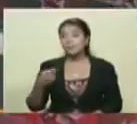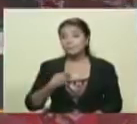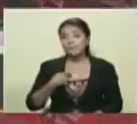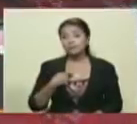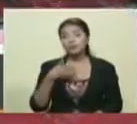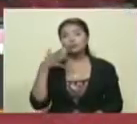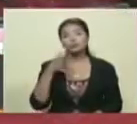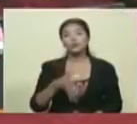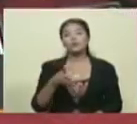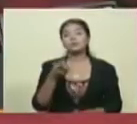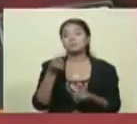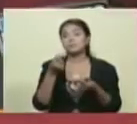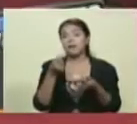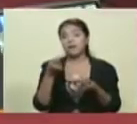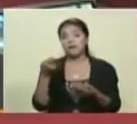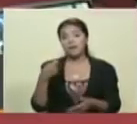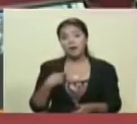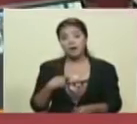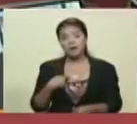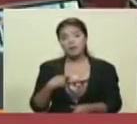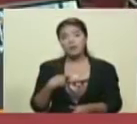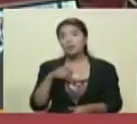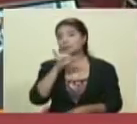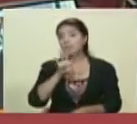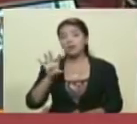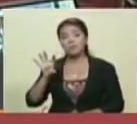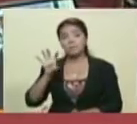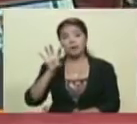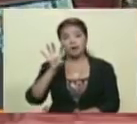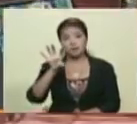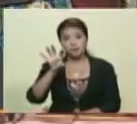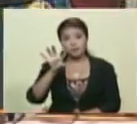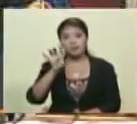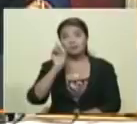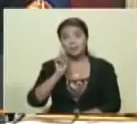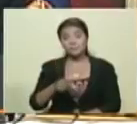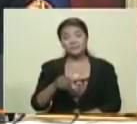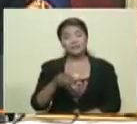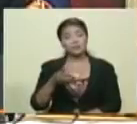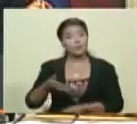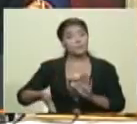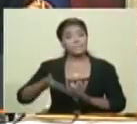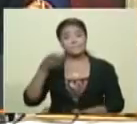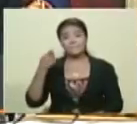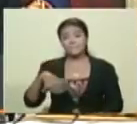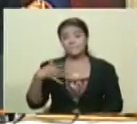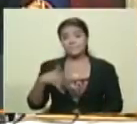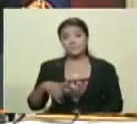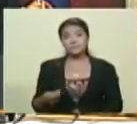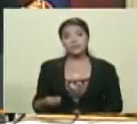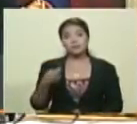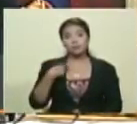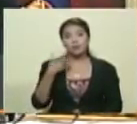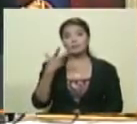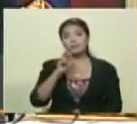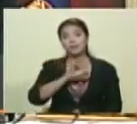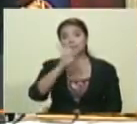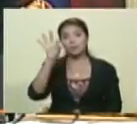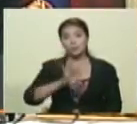del salario mínimo del país y con un sobresalario, una sobrepensión del